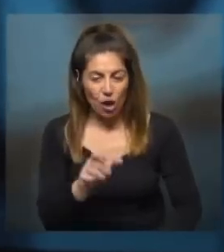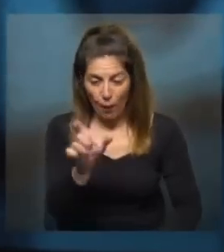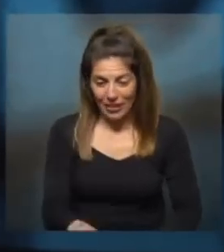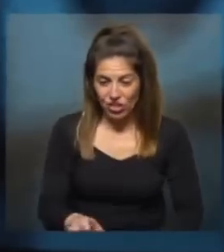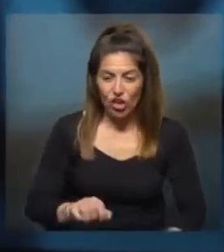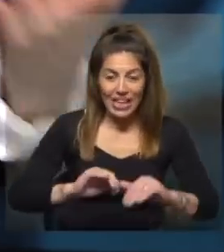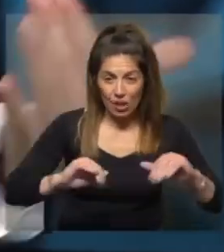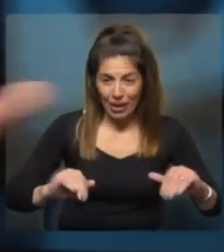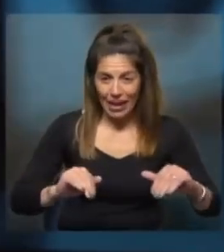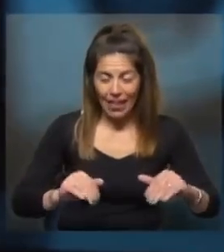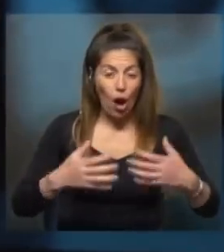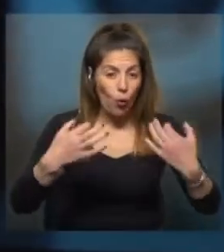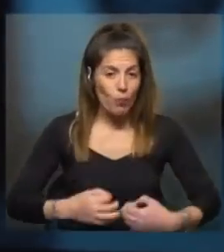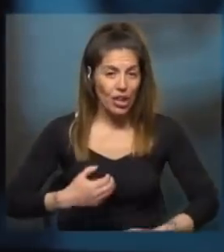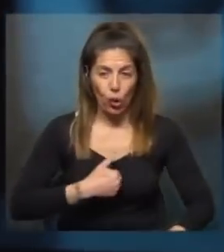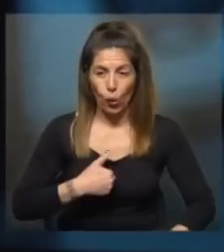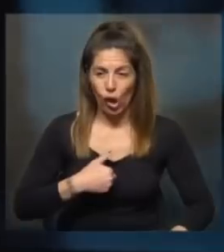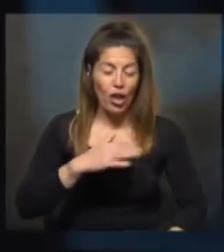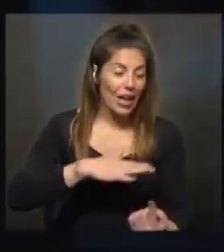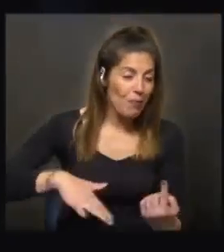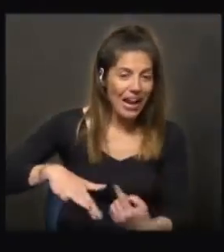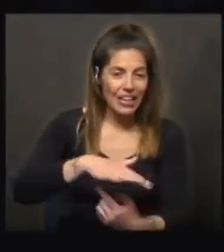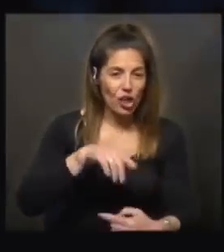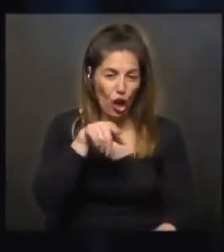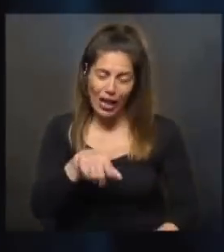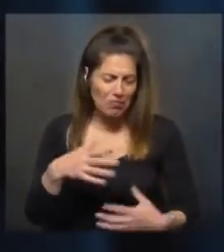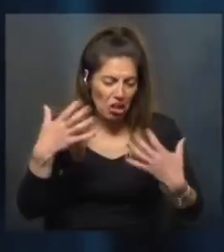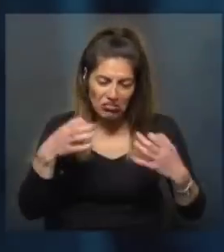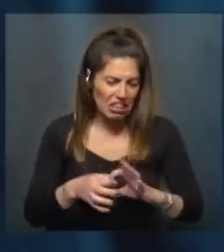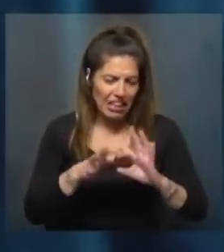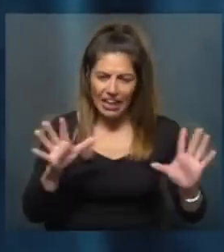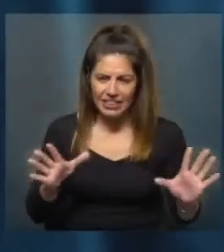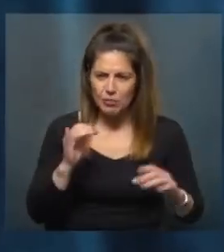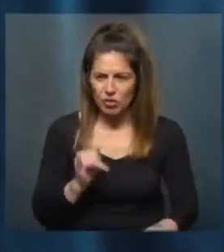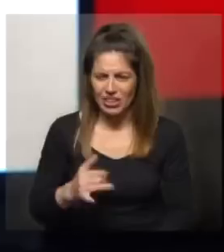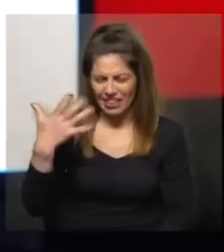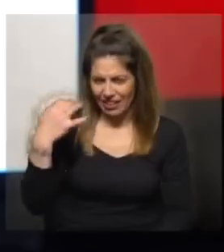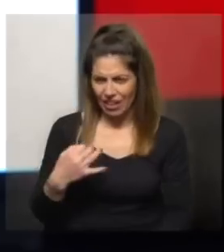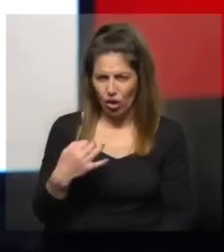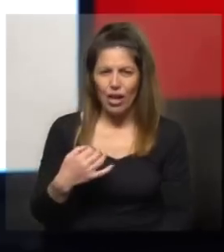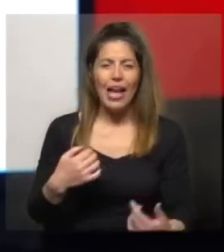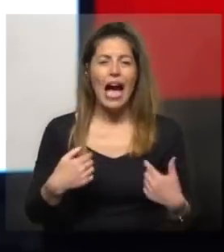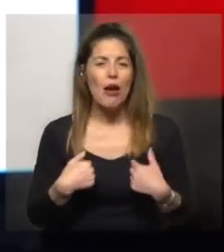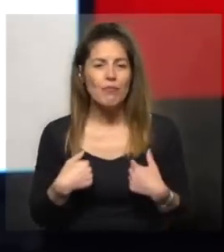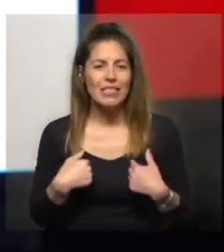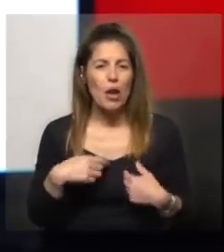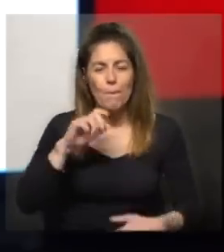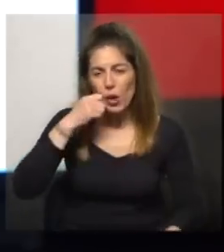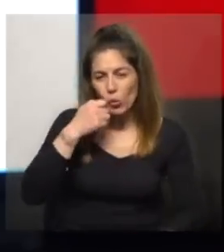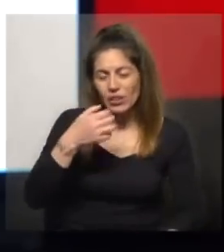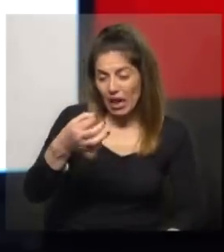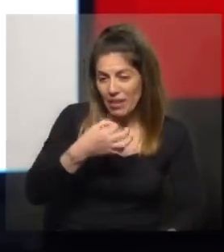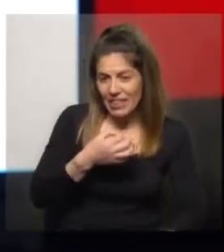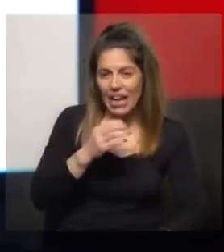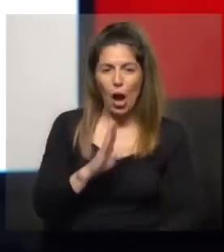cumpliendo un rol que para el entorno él no tiene clarísimo también creo sí sí a mí lo que me pasa es que me gusta que me llame